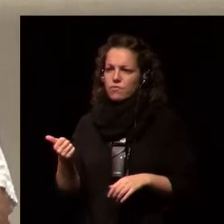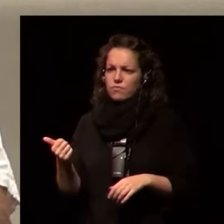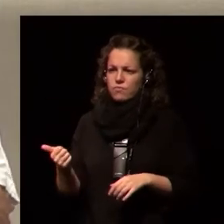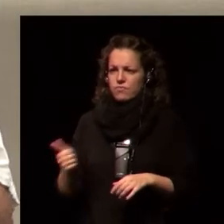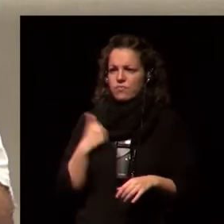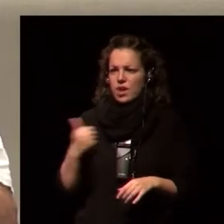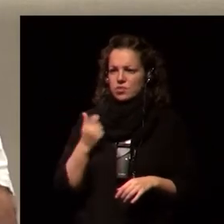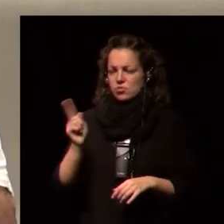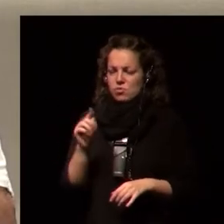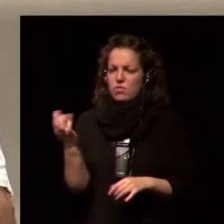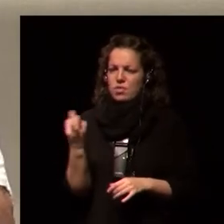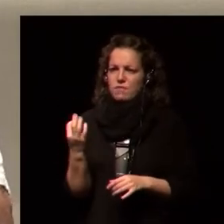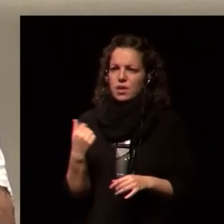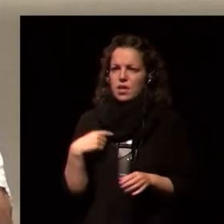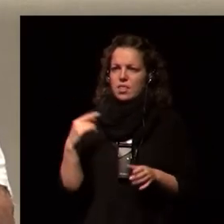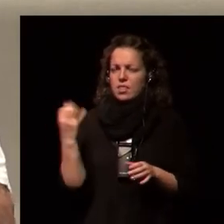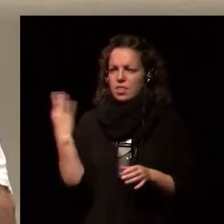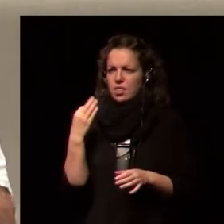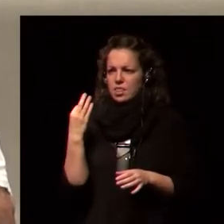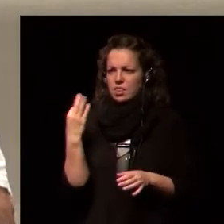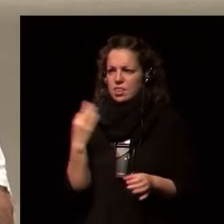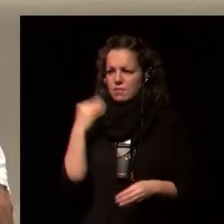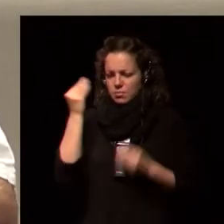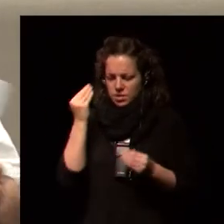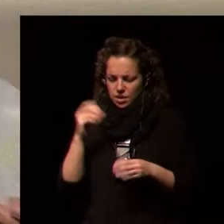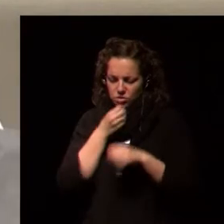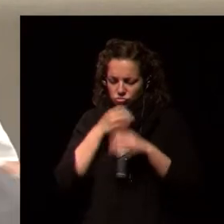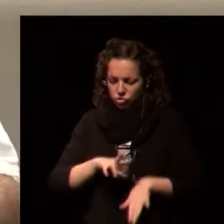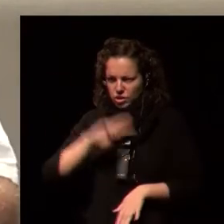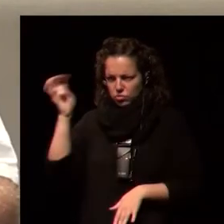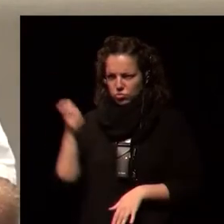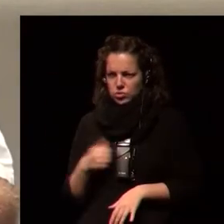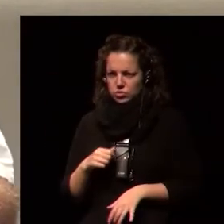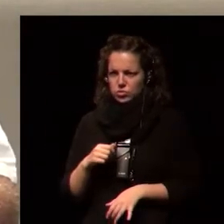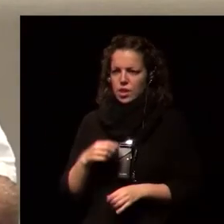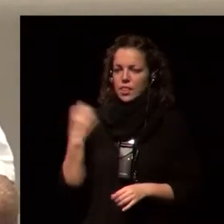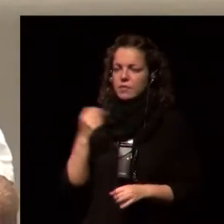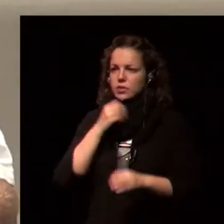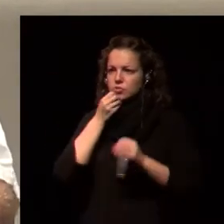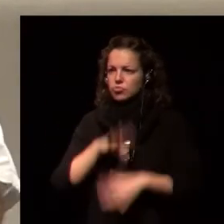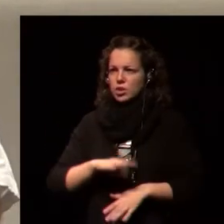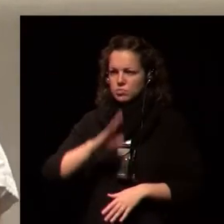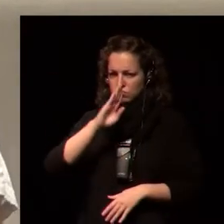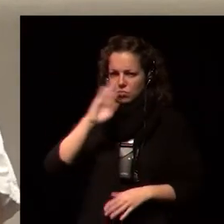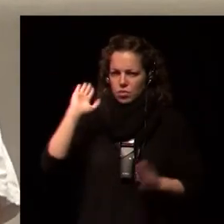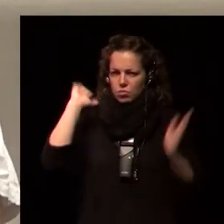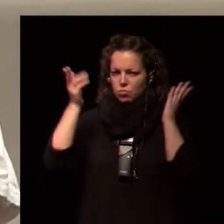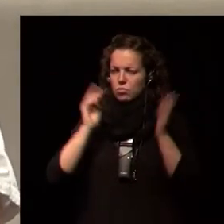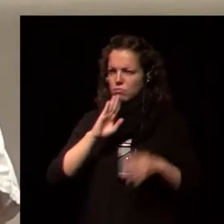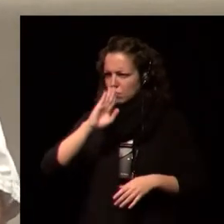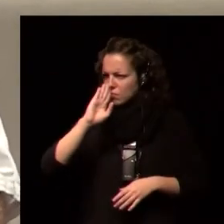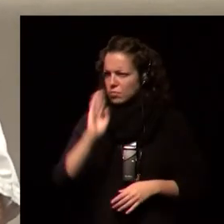No, tenemos que plantearnos más bien otras historias, más bruscas, menos pulidas, donde